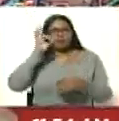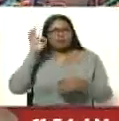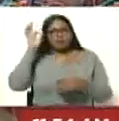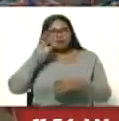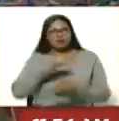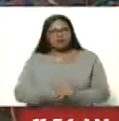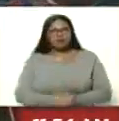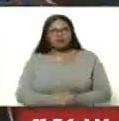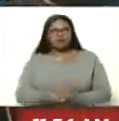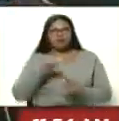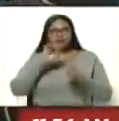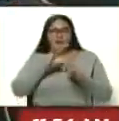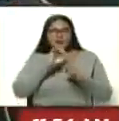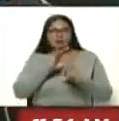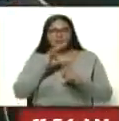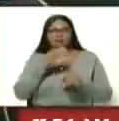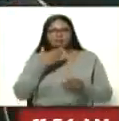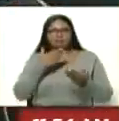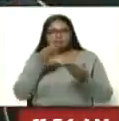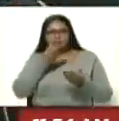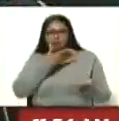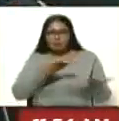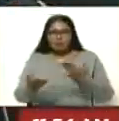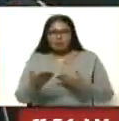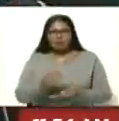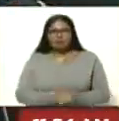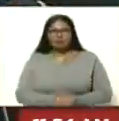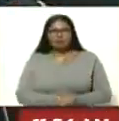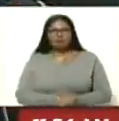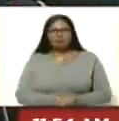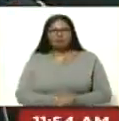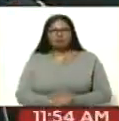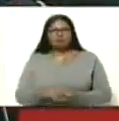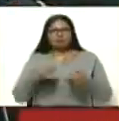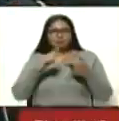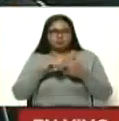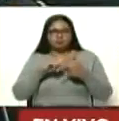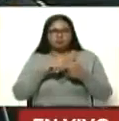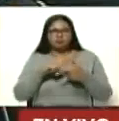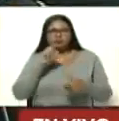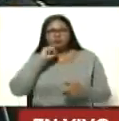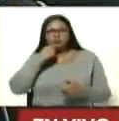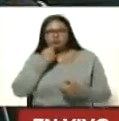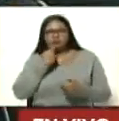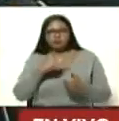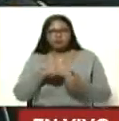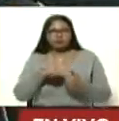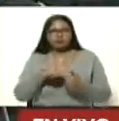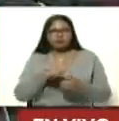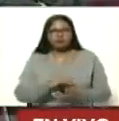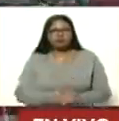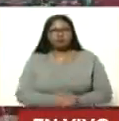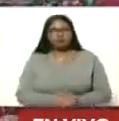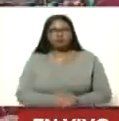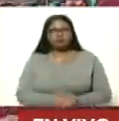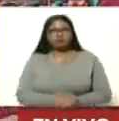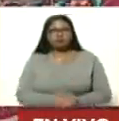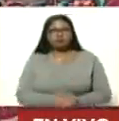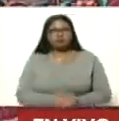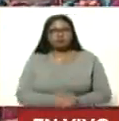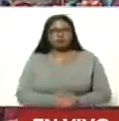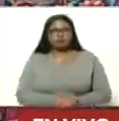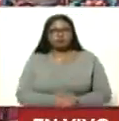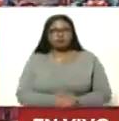Al-Saben. Bienvenido. Excelentísimo embajador de la Federación de Rusia. Excelentísimo embajador, querido camarada,